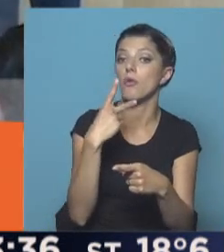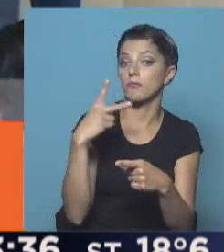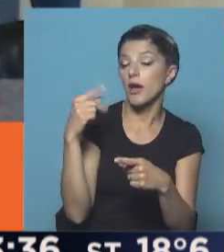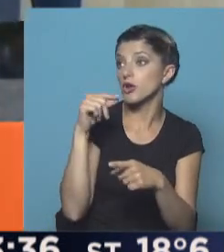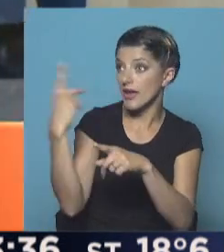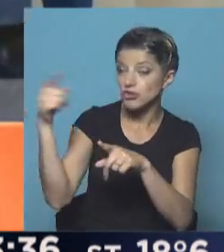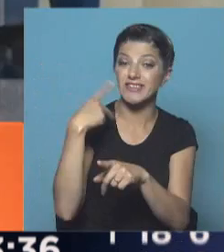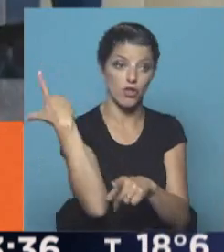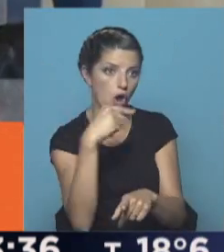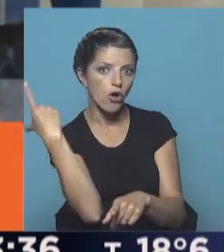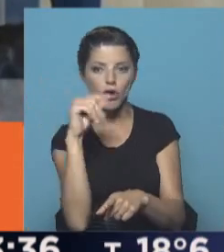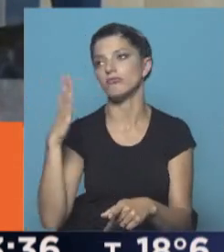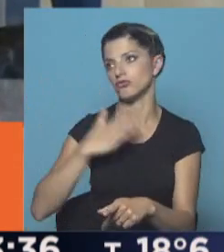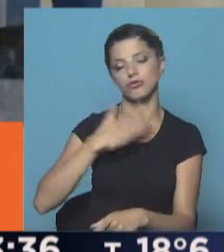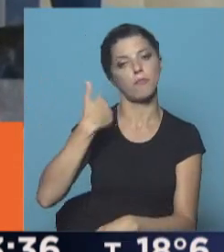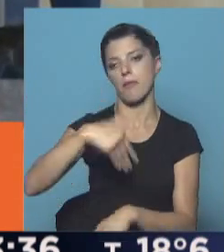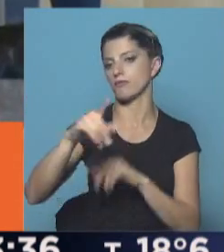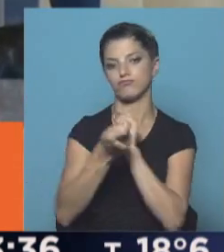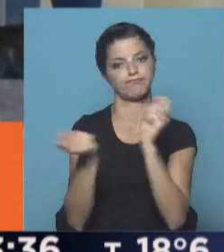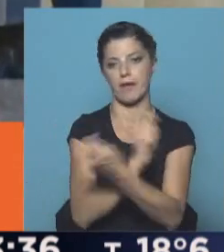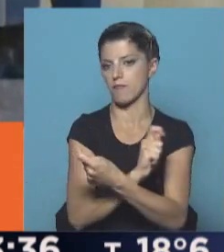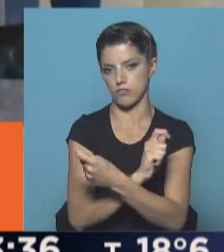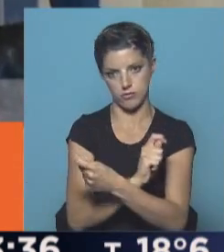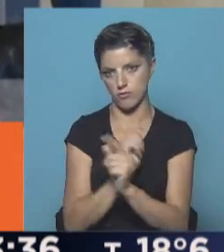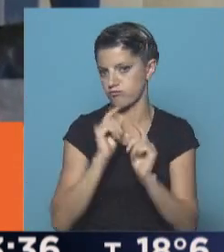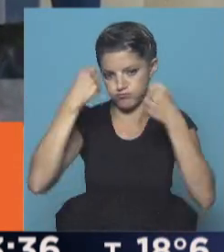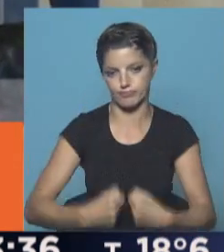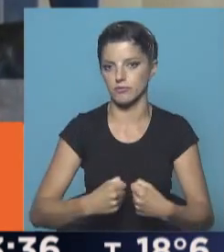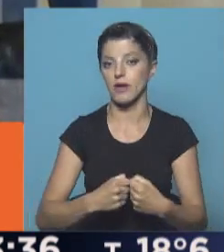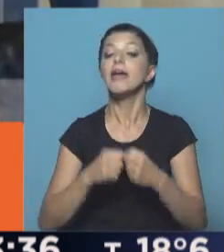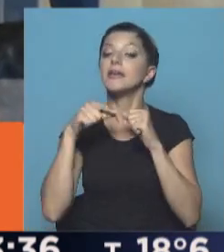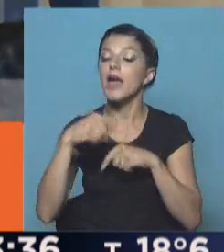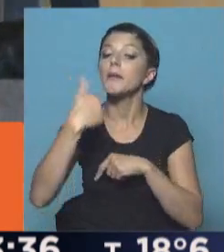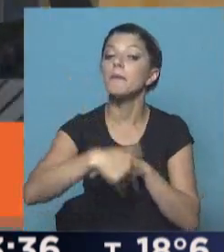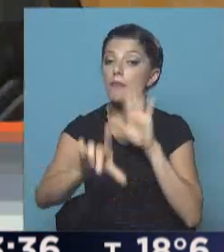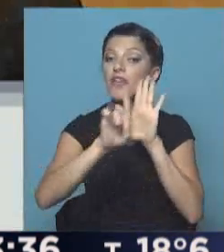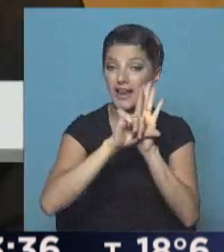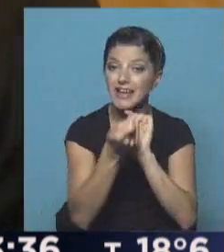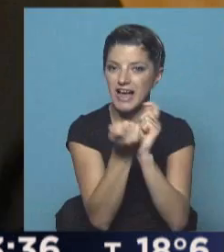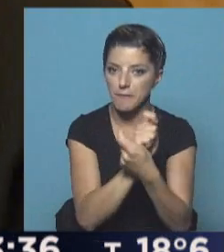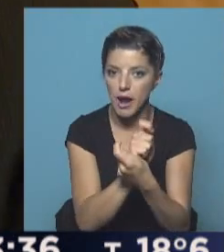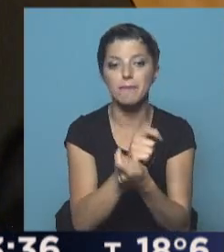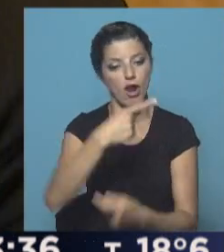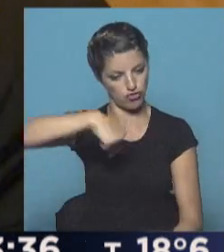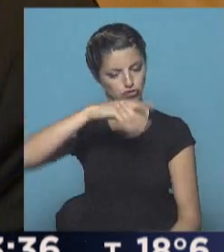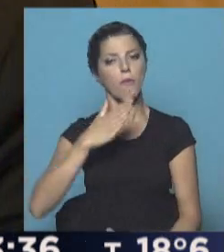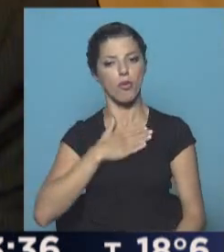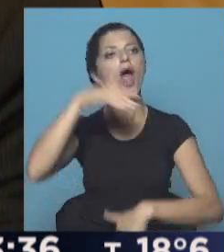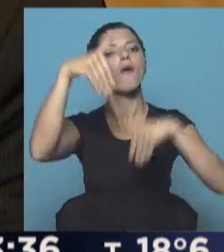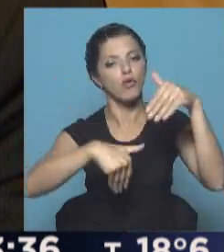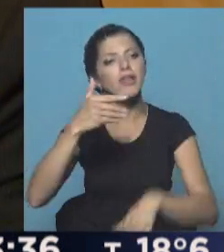igualmente, vamos a hacer un cambio de legalidad. Y en ese cambio de legalidad vamos a permitir que Cataluña se exprese y